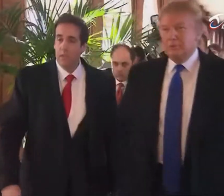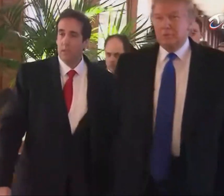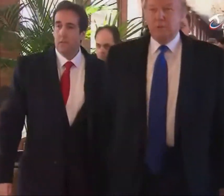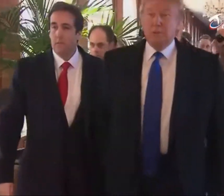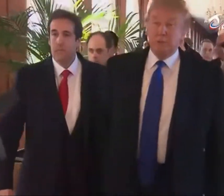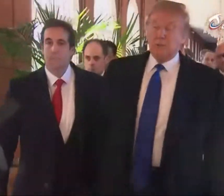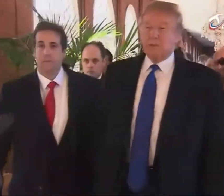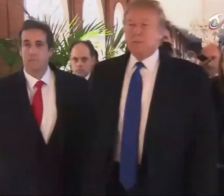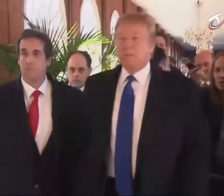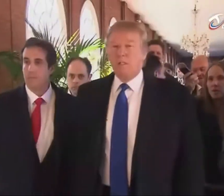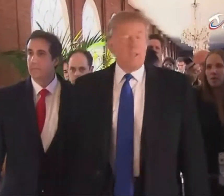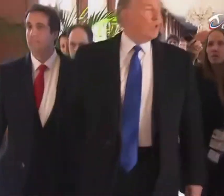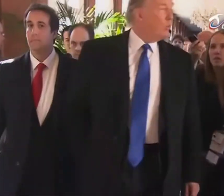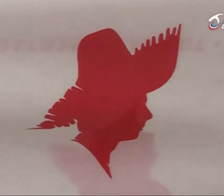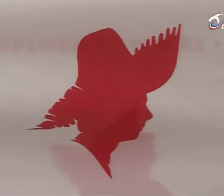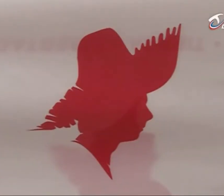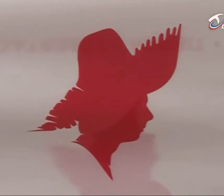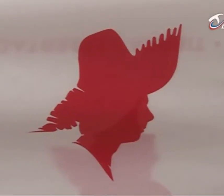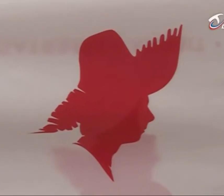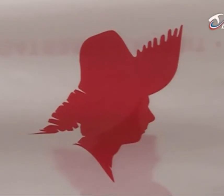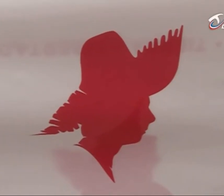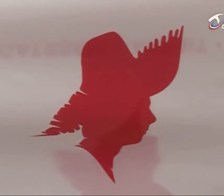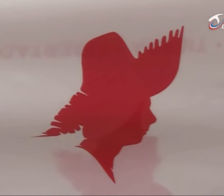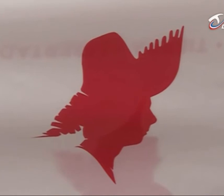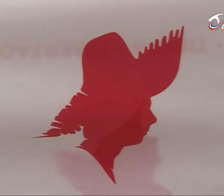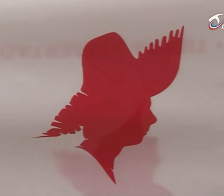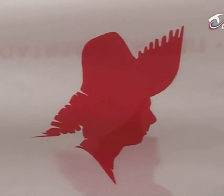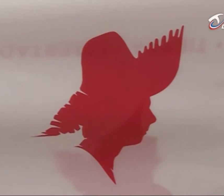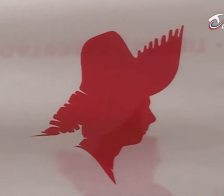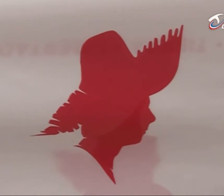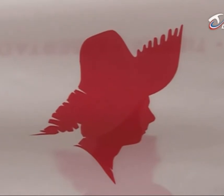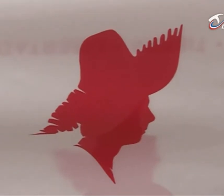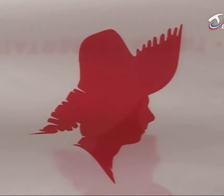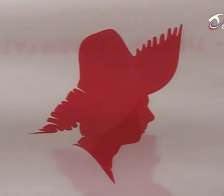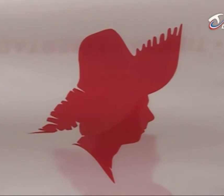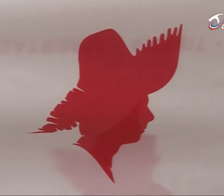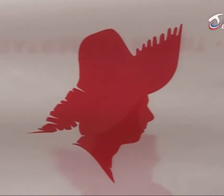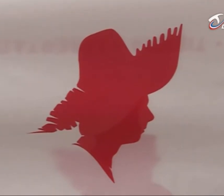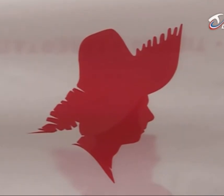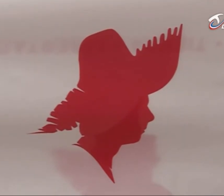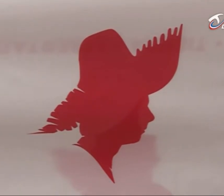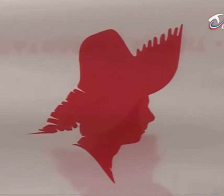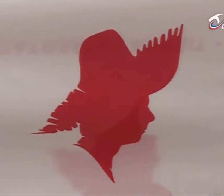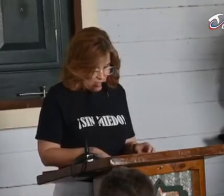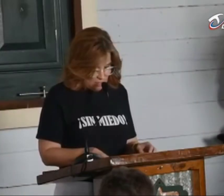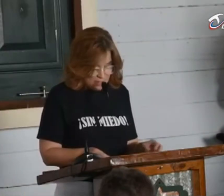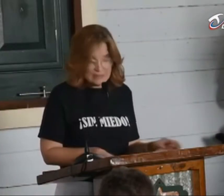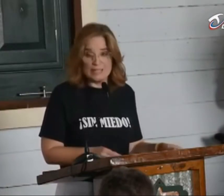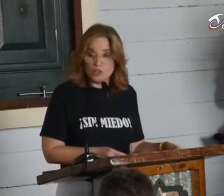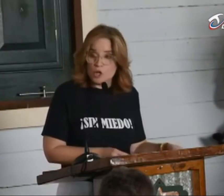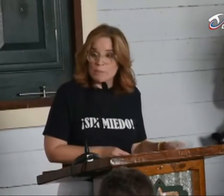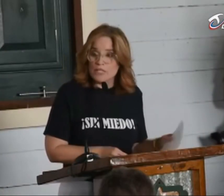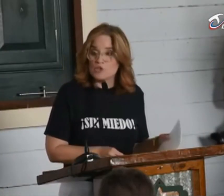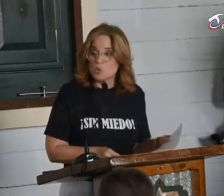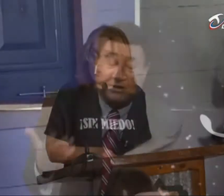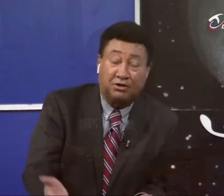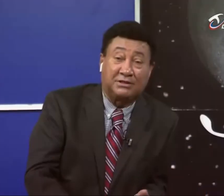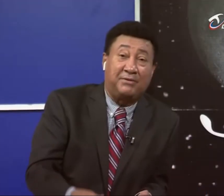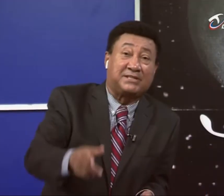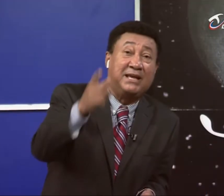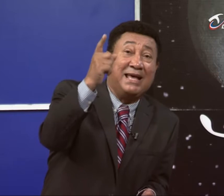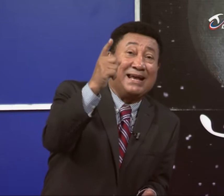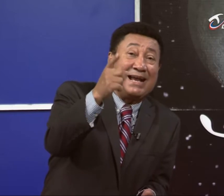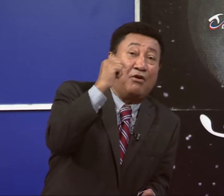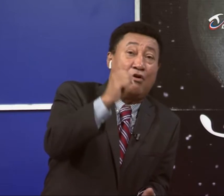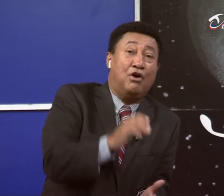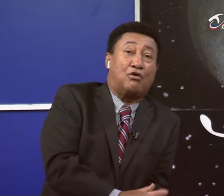de candidata. Muy bien. Y perdió, cogió el 40%, y una persona que ha sido comisionado a Washington, que ha presidido ese partido otras